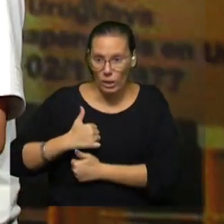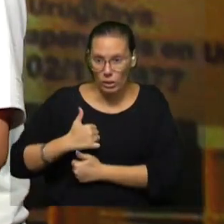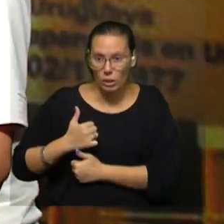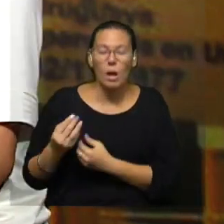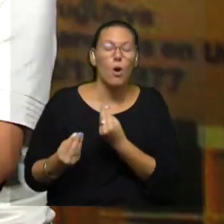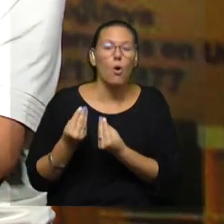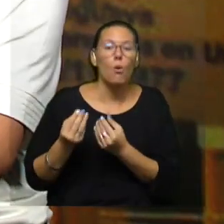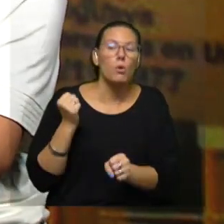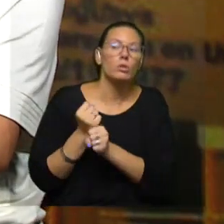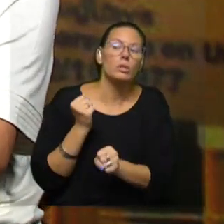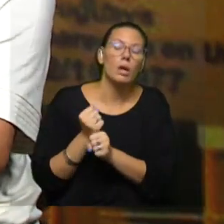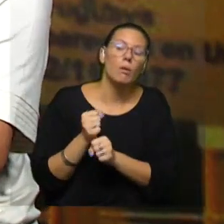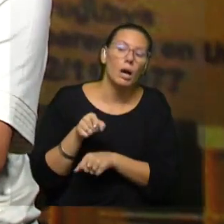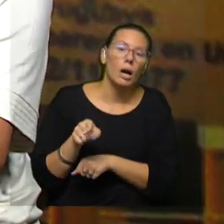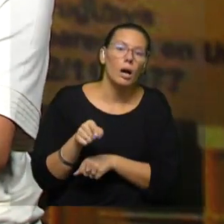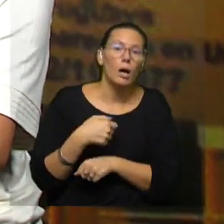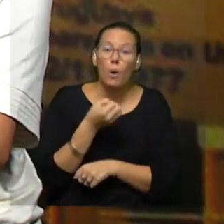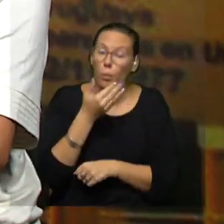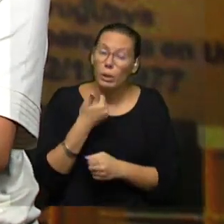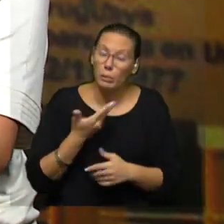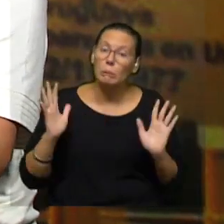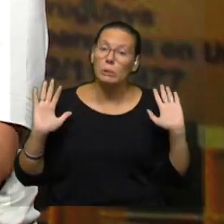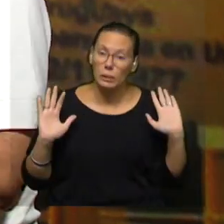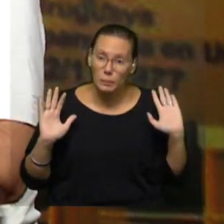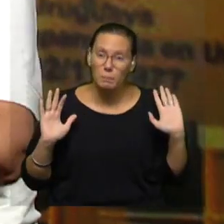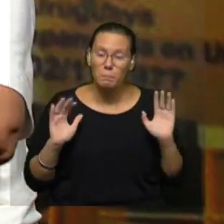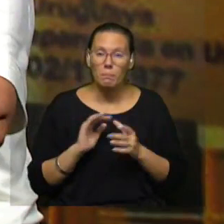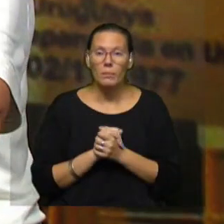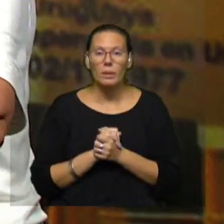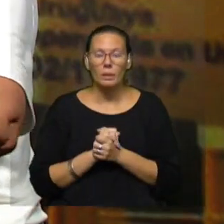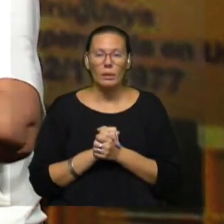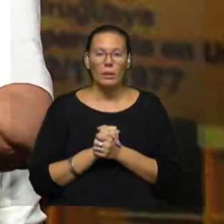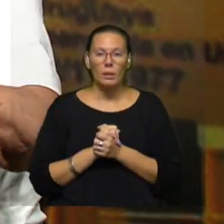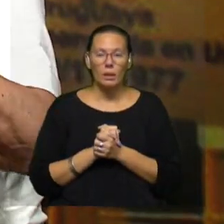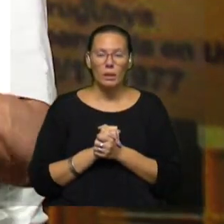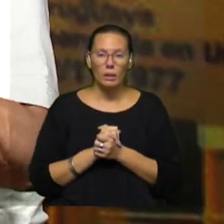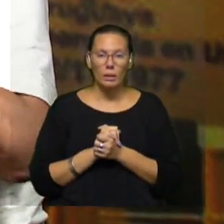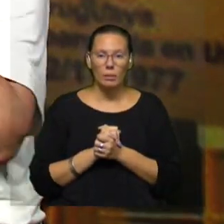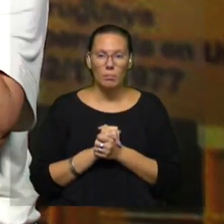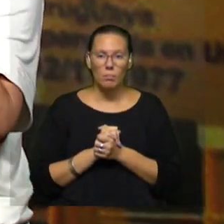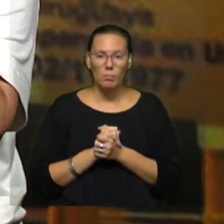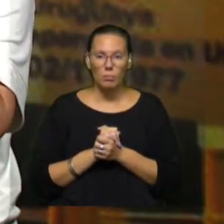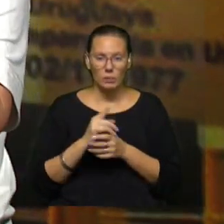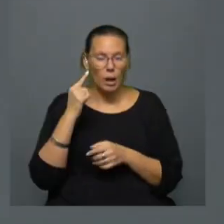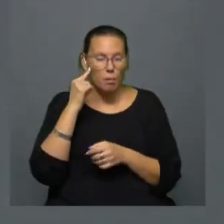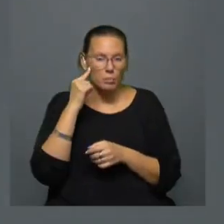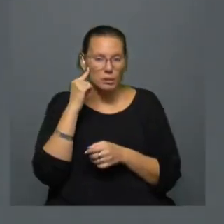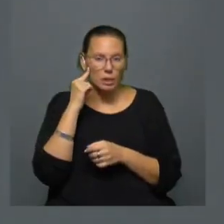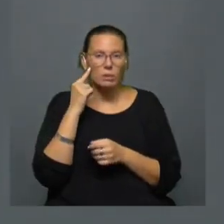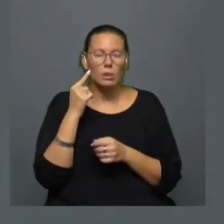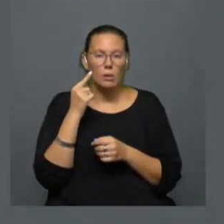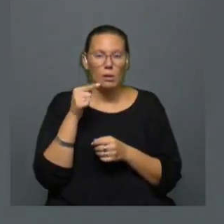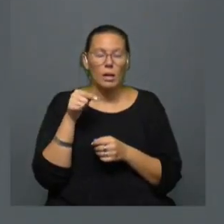la forma de trabajar? Buena pregunta. Bueno, el tema es que, a ver, yo estaba pensando mientras